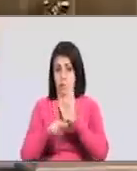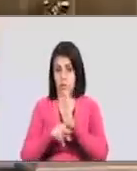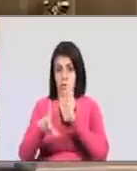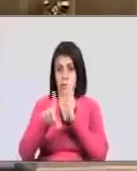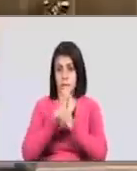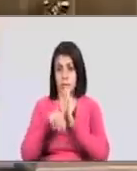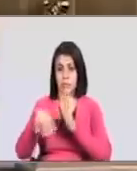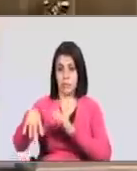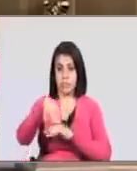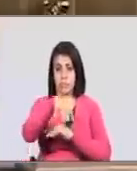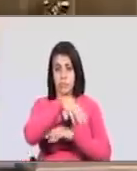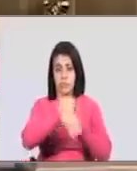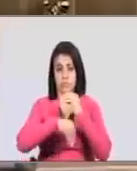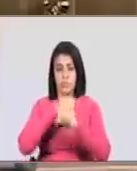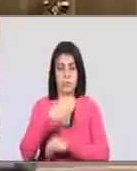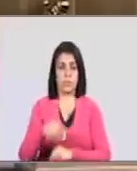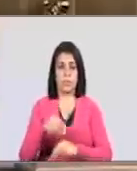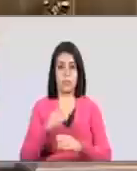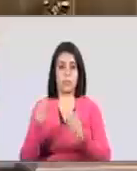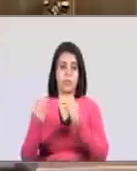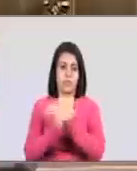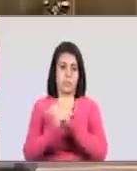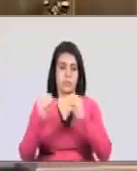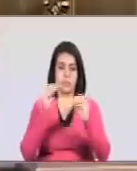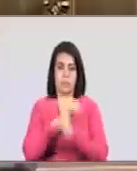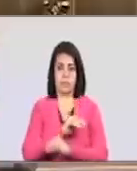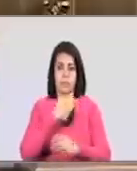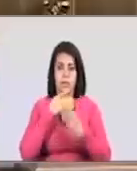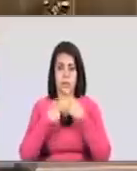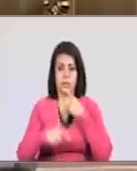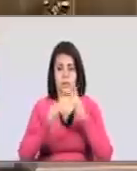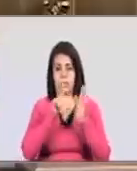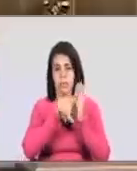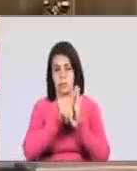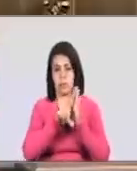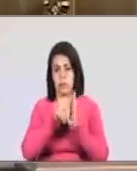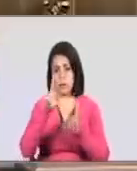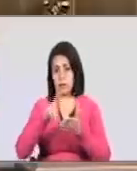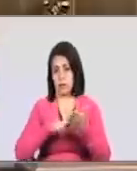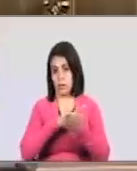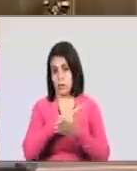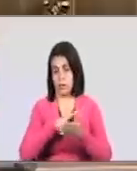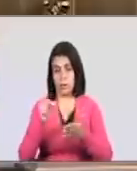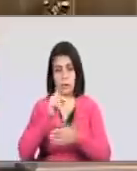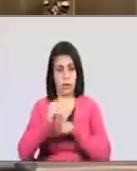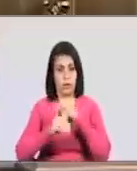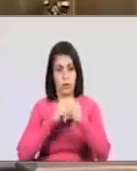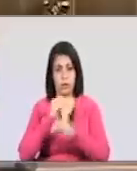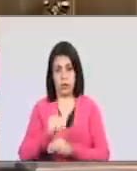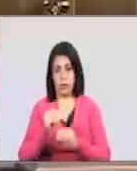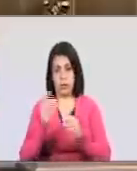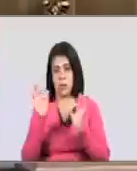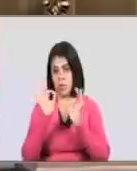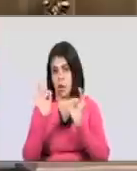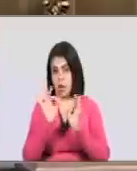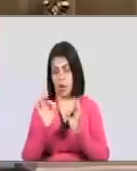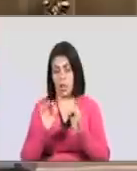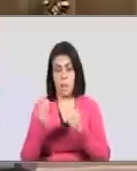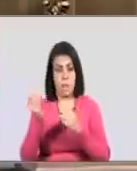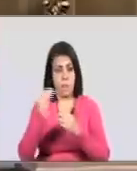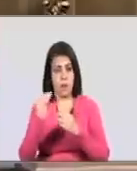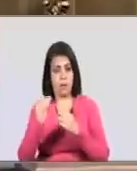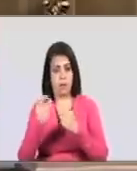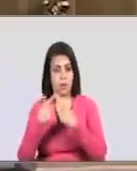leyes estatales y ordenanzas contrarias a lo previsto en esta ley son nulas y no generan efecto alguno. En